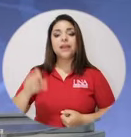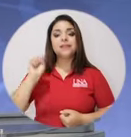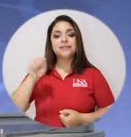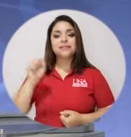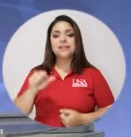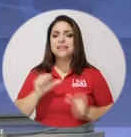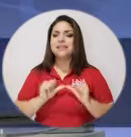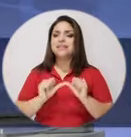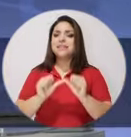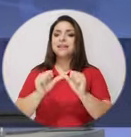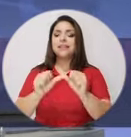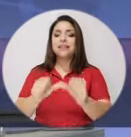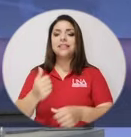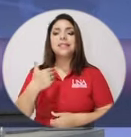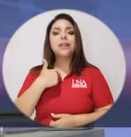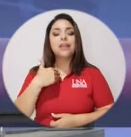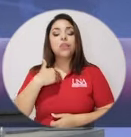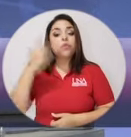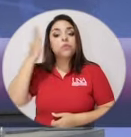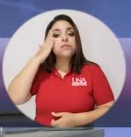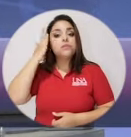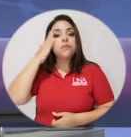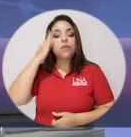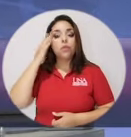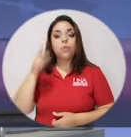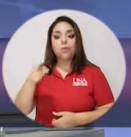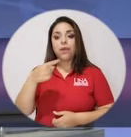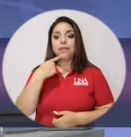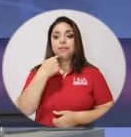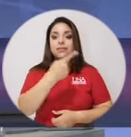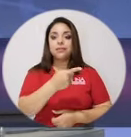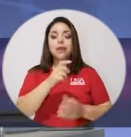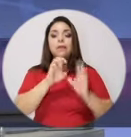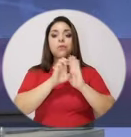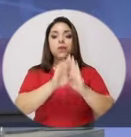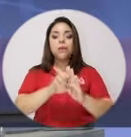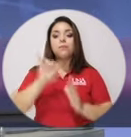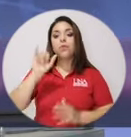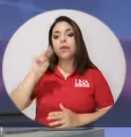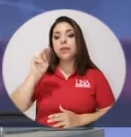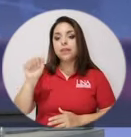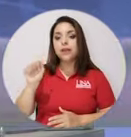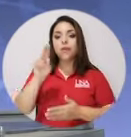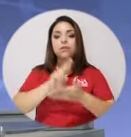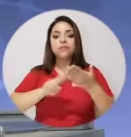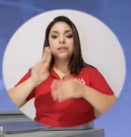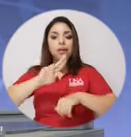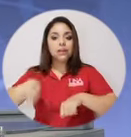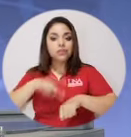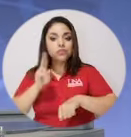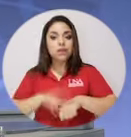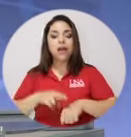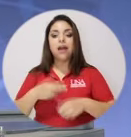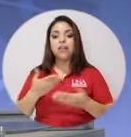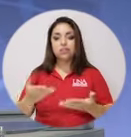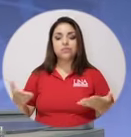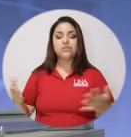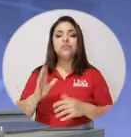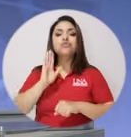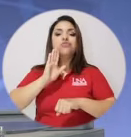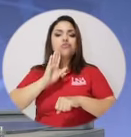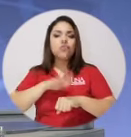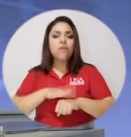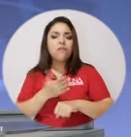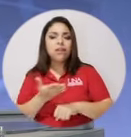y generar también, seguir generando, por supuesto, ese conocimiento que usted mencionaba, por ejemplo, en el INEINA de la Universidad Nacional, sobre,